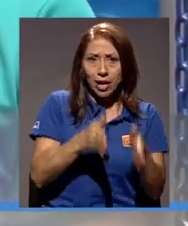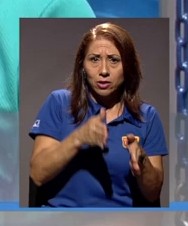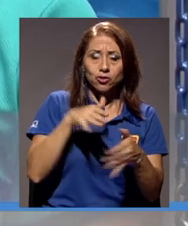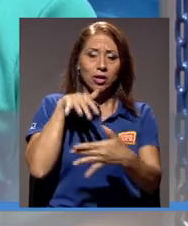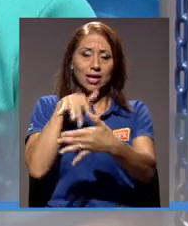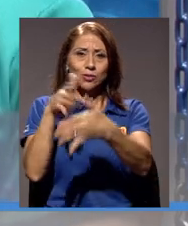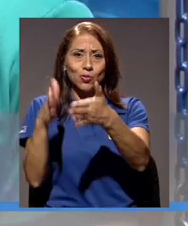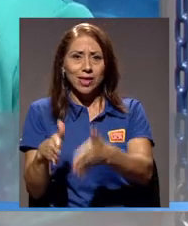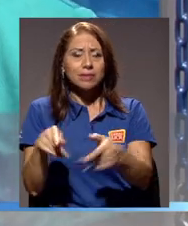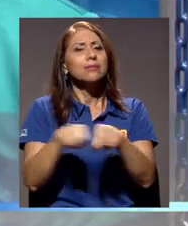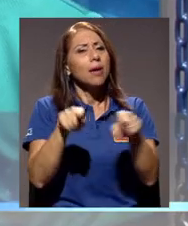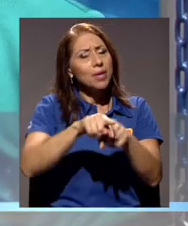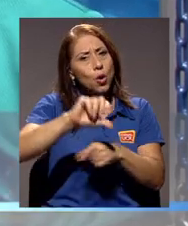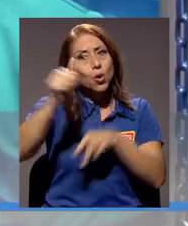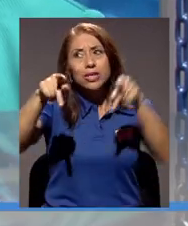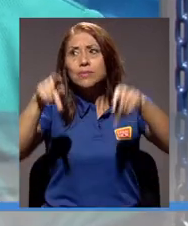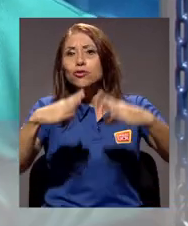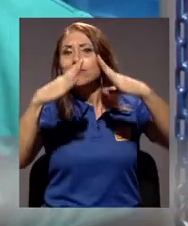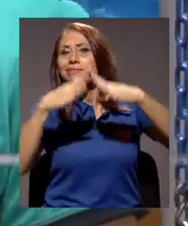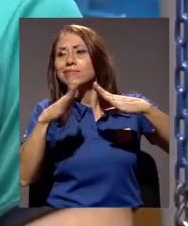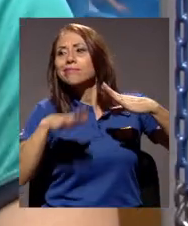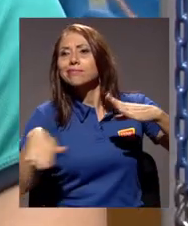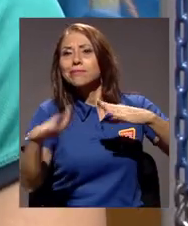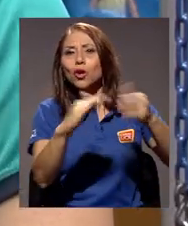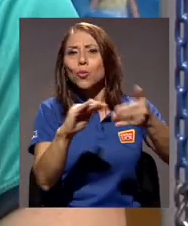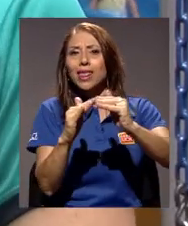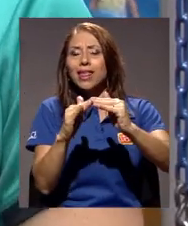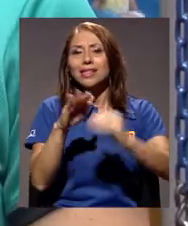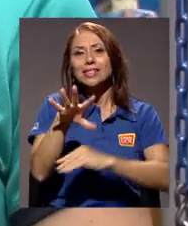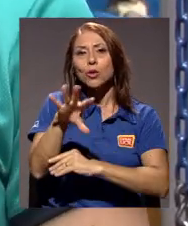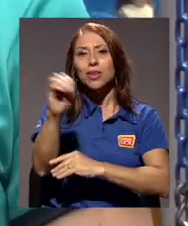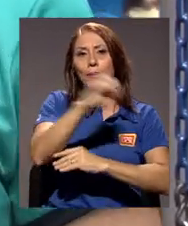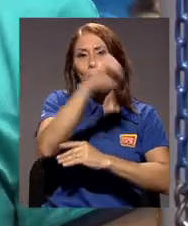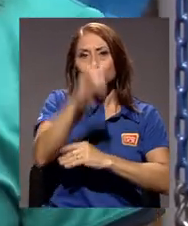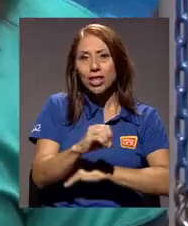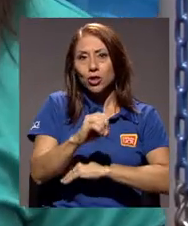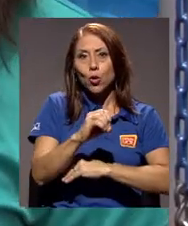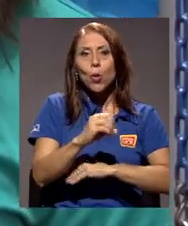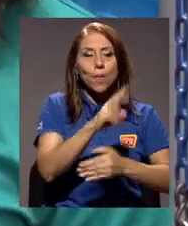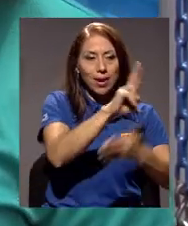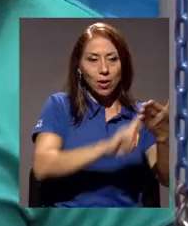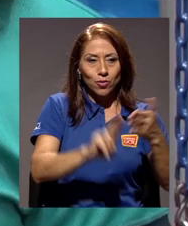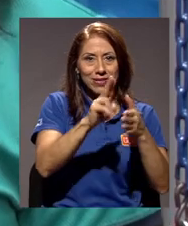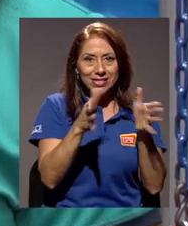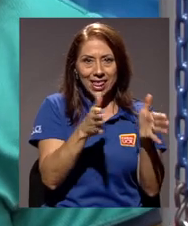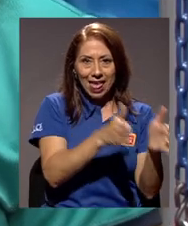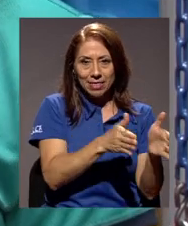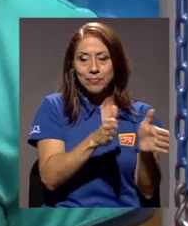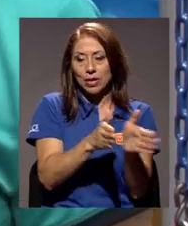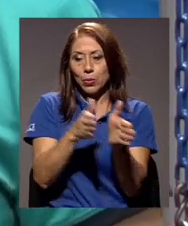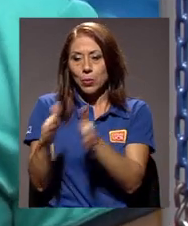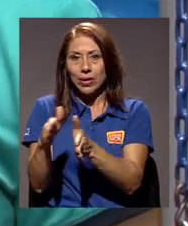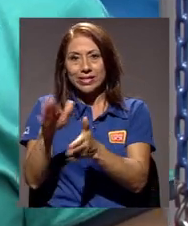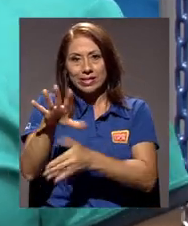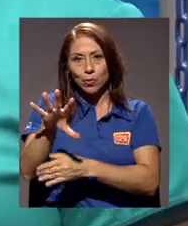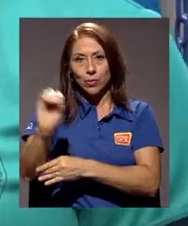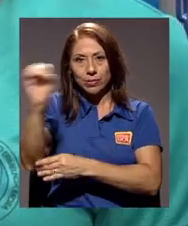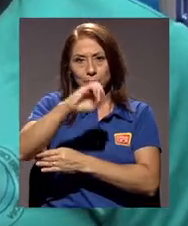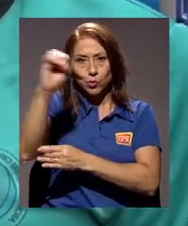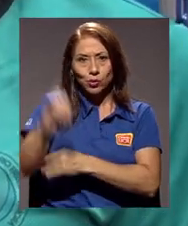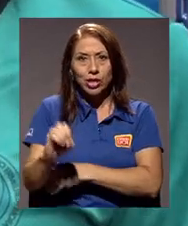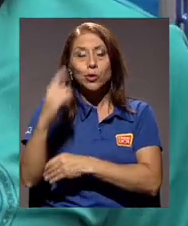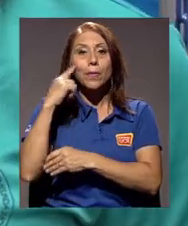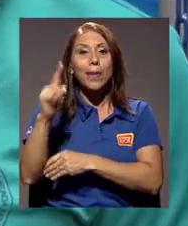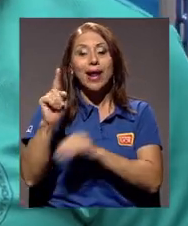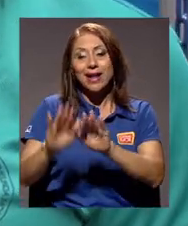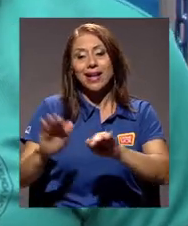sino también para otras personas de la comunidad. Tenemos el 50% para la universidad y 50% para la comunidad. Y dentro de la